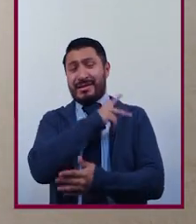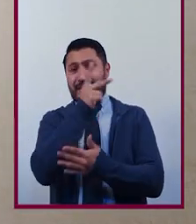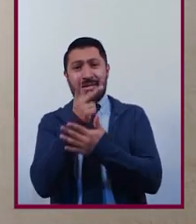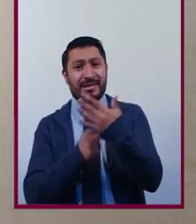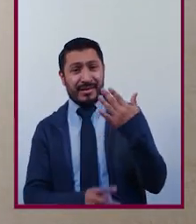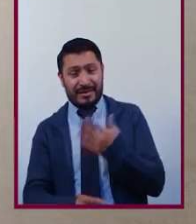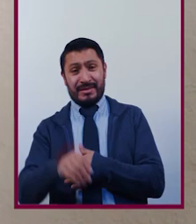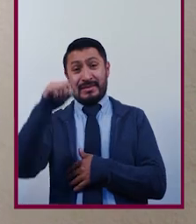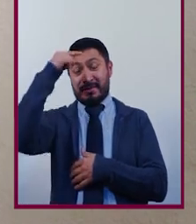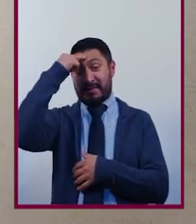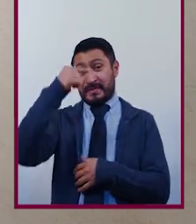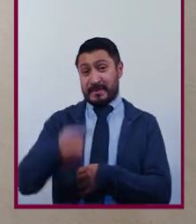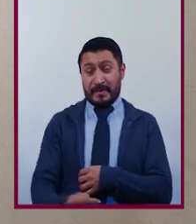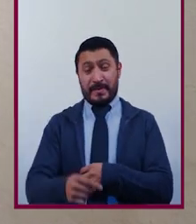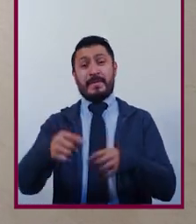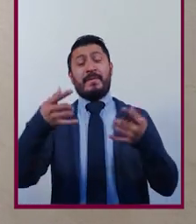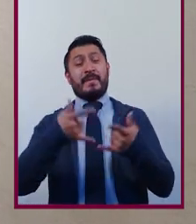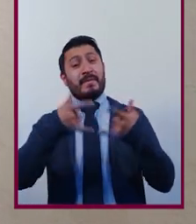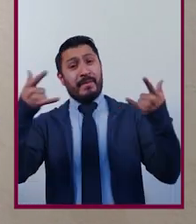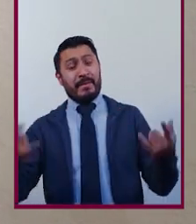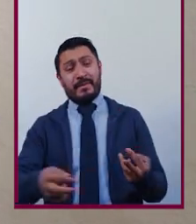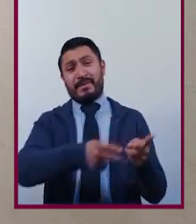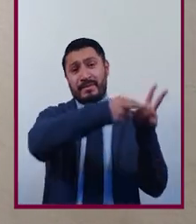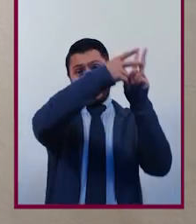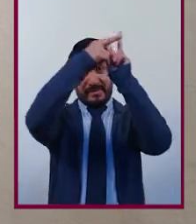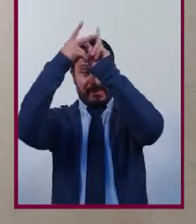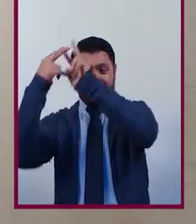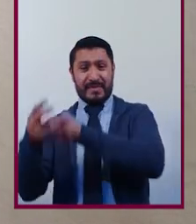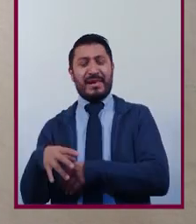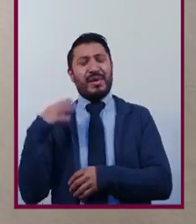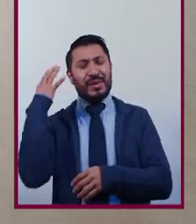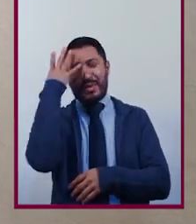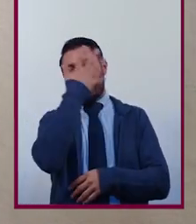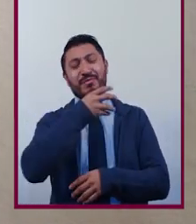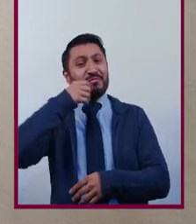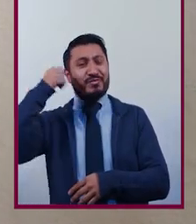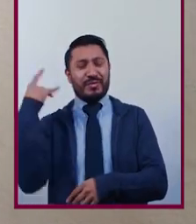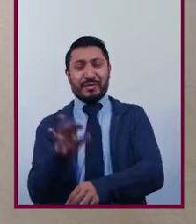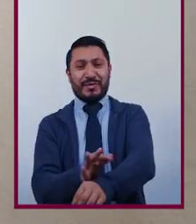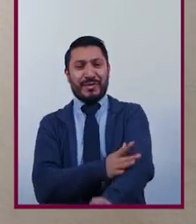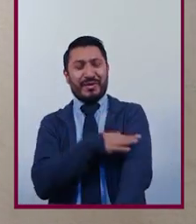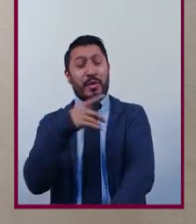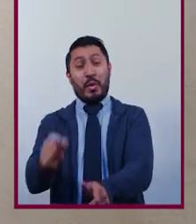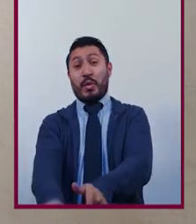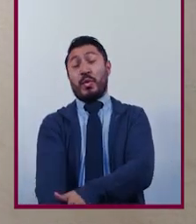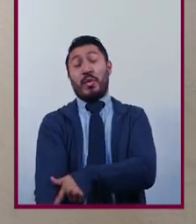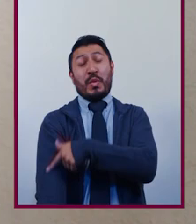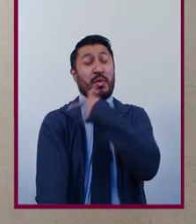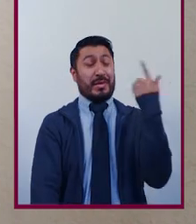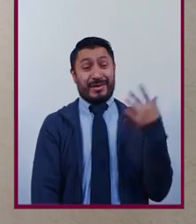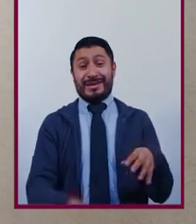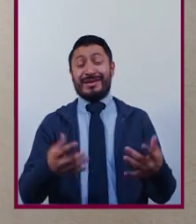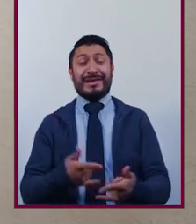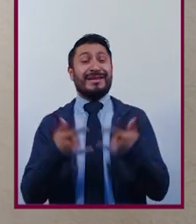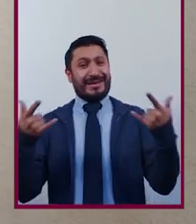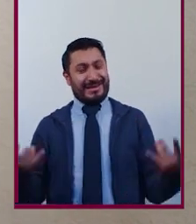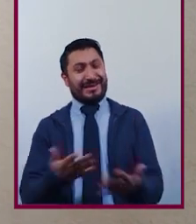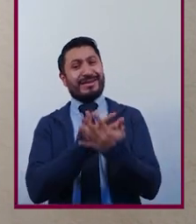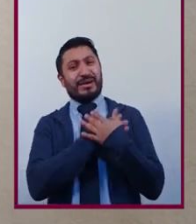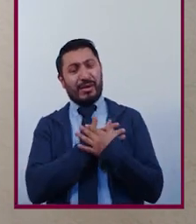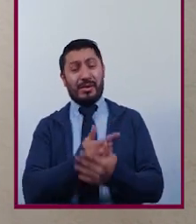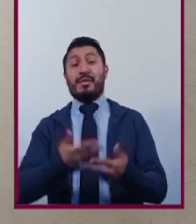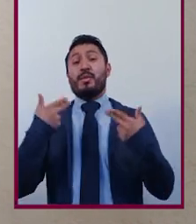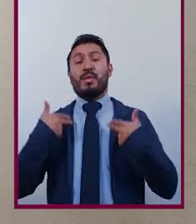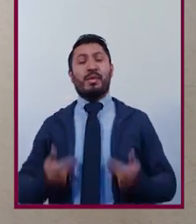programa que está dedicado a la historia de la astronomía. Una historia fascinante y muy larga, que al final es una historia de amor. La del